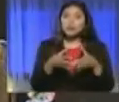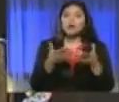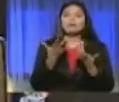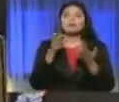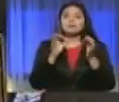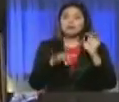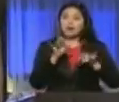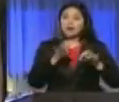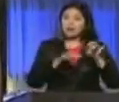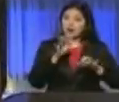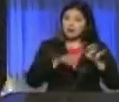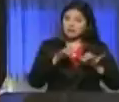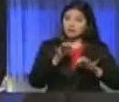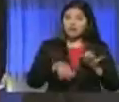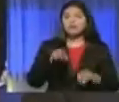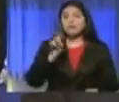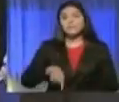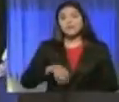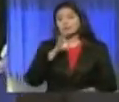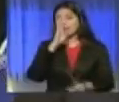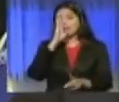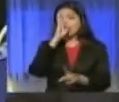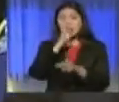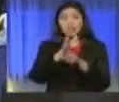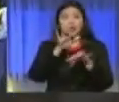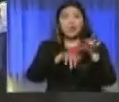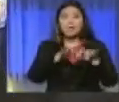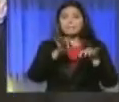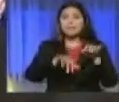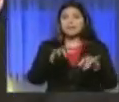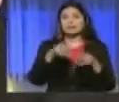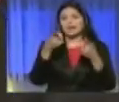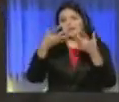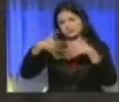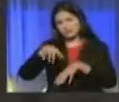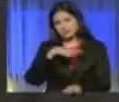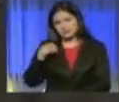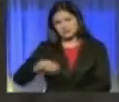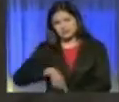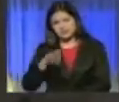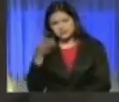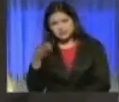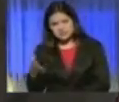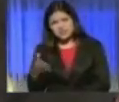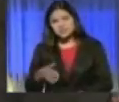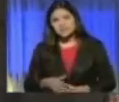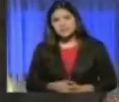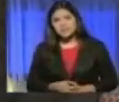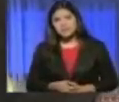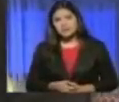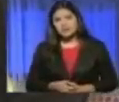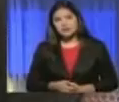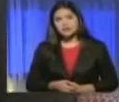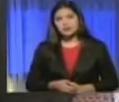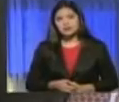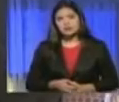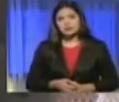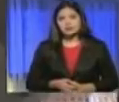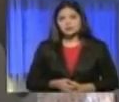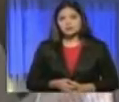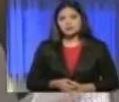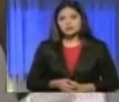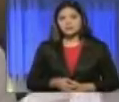secretaría, también directamente con la empresa Yang Quan y todo el grupo que la empresa cubre. Y hemos